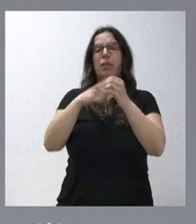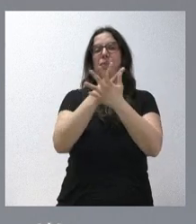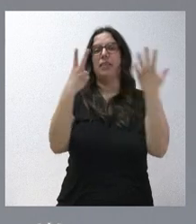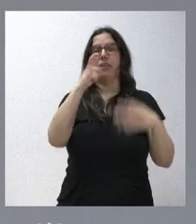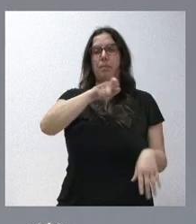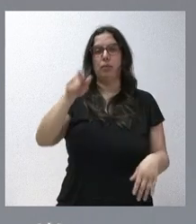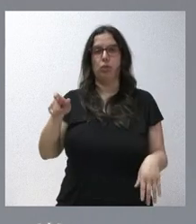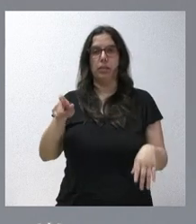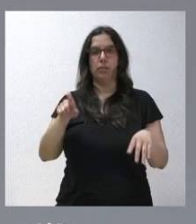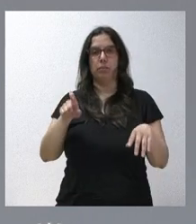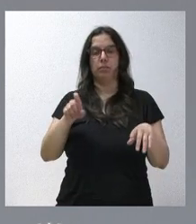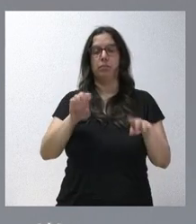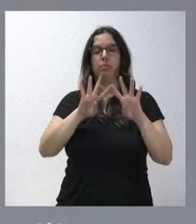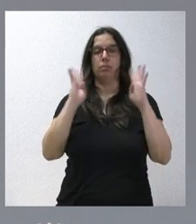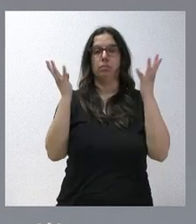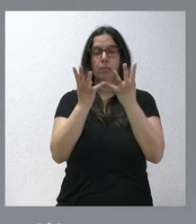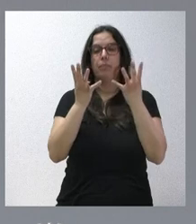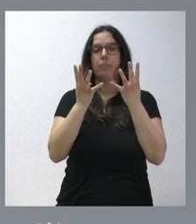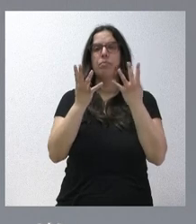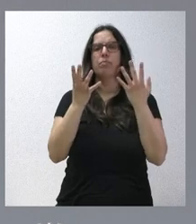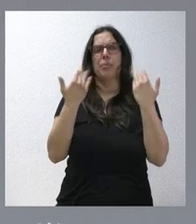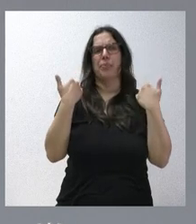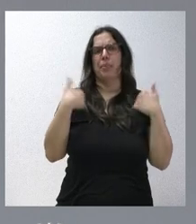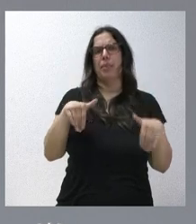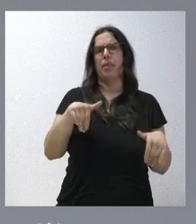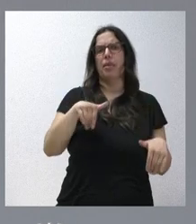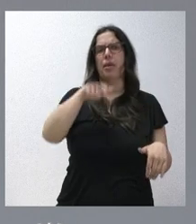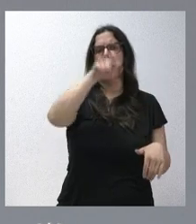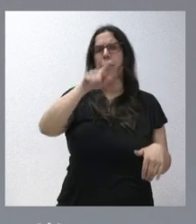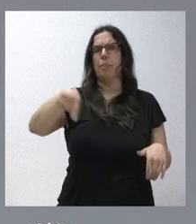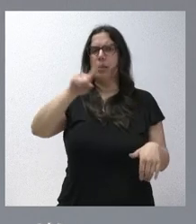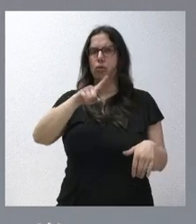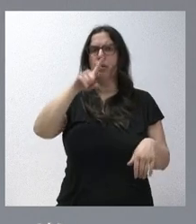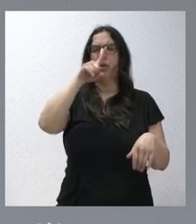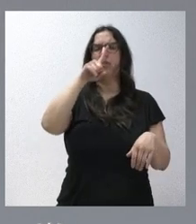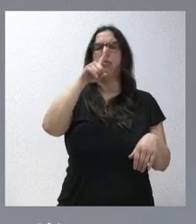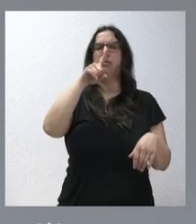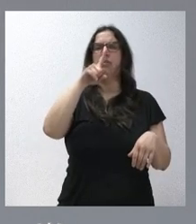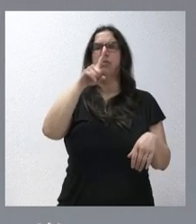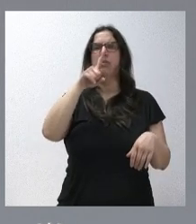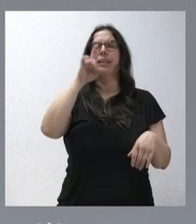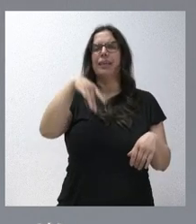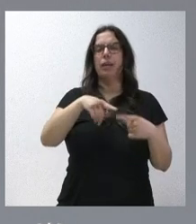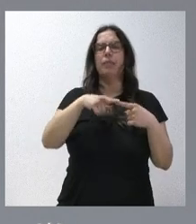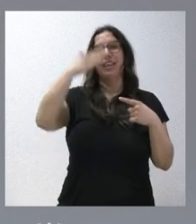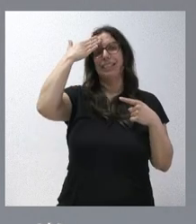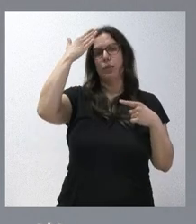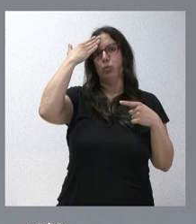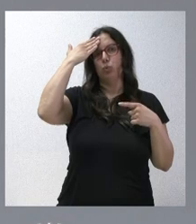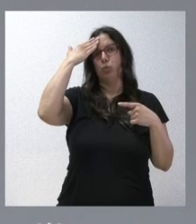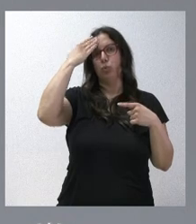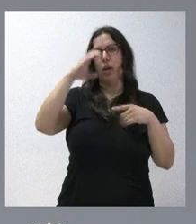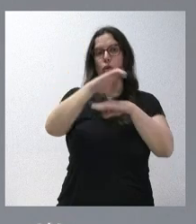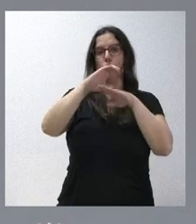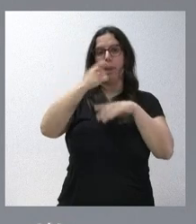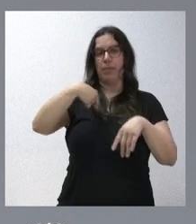y eh Son ya personas que componen dicho patronato el titular de la consejería de la presidencia